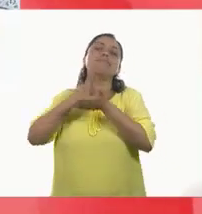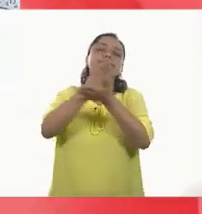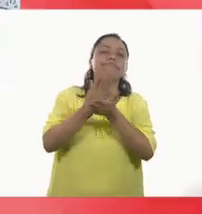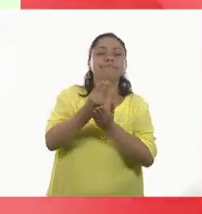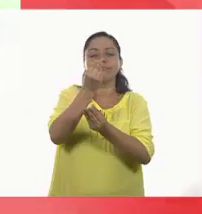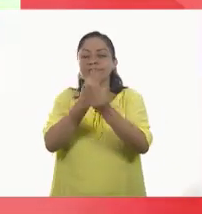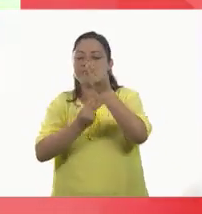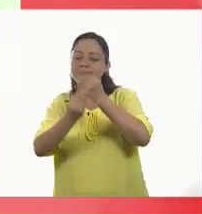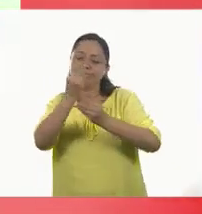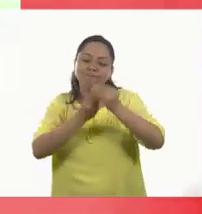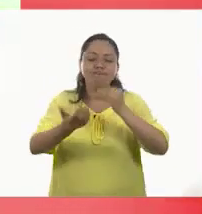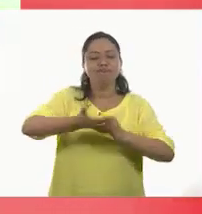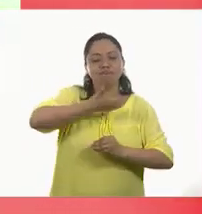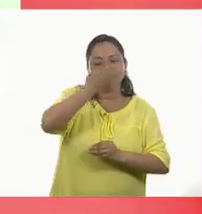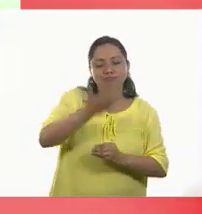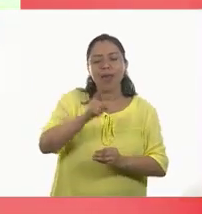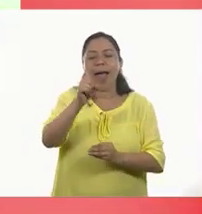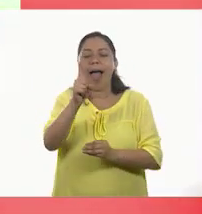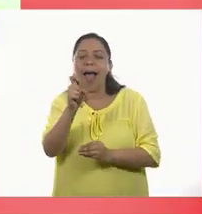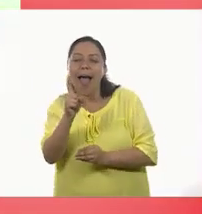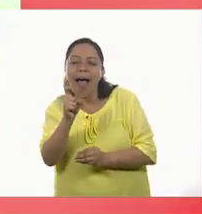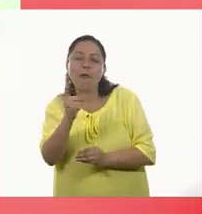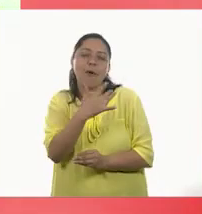antojitos típicos y aguas frescas.